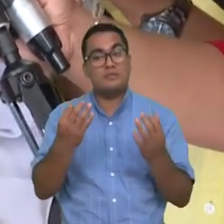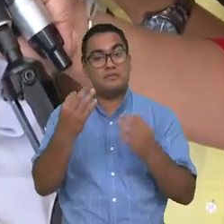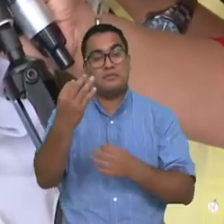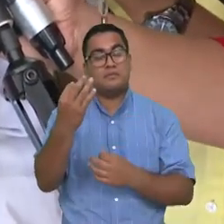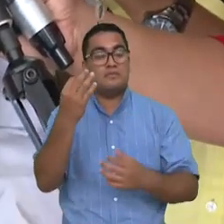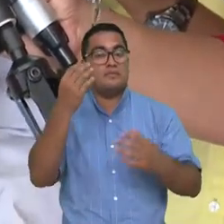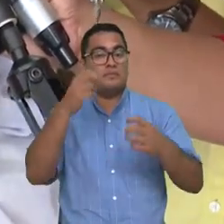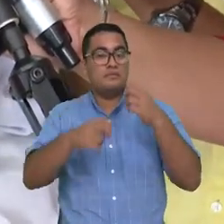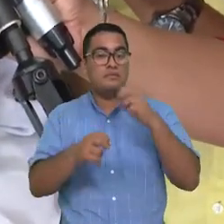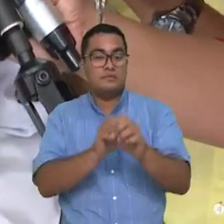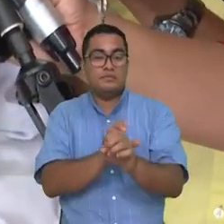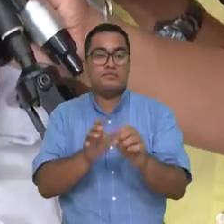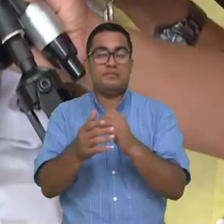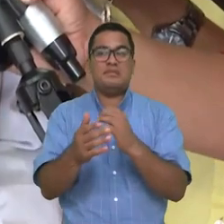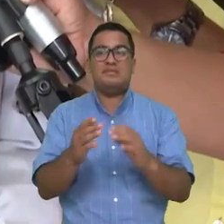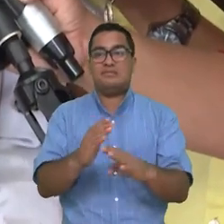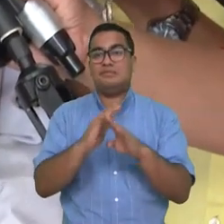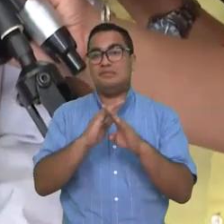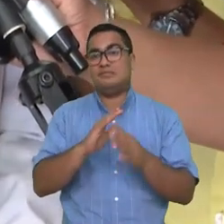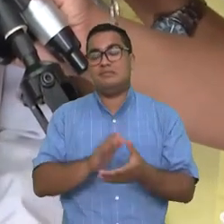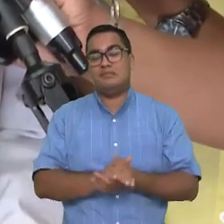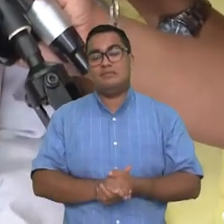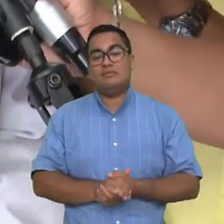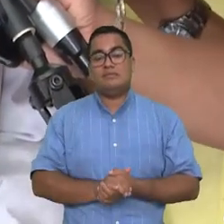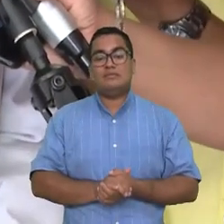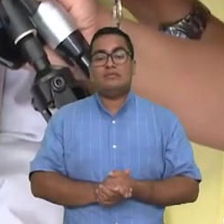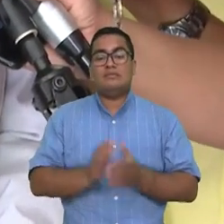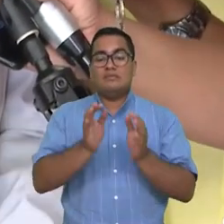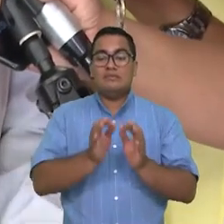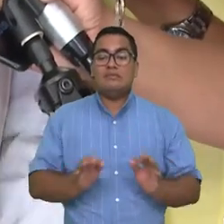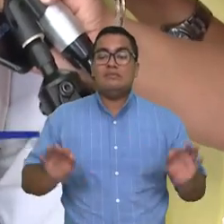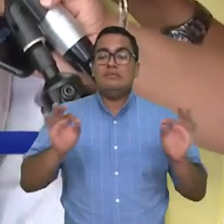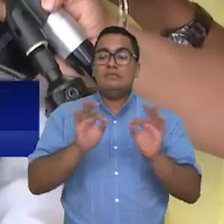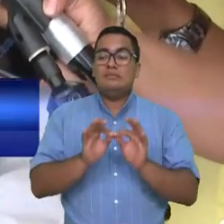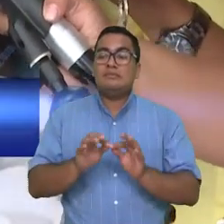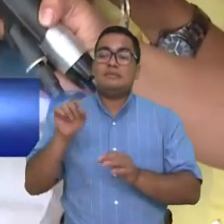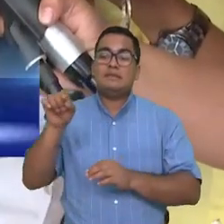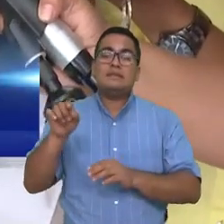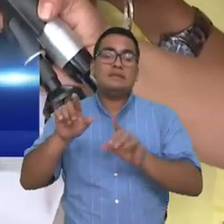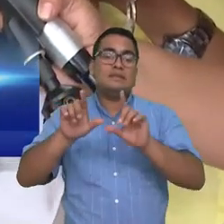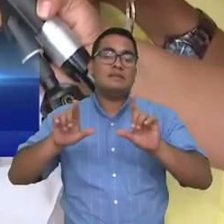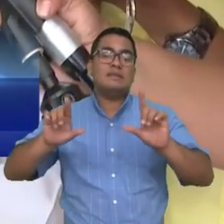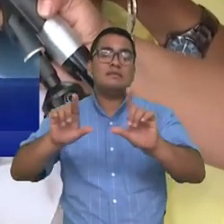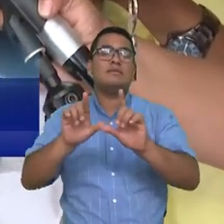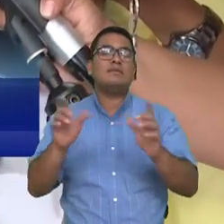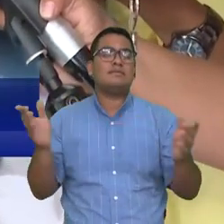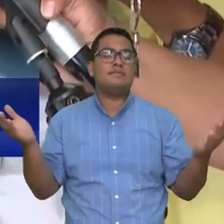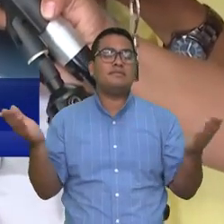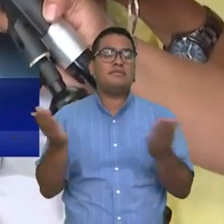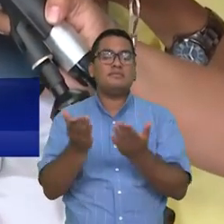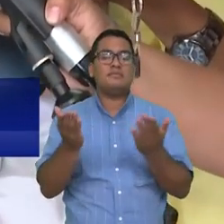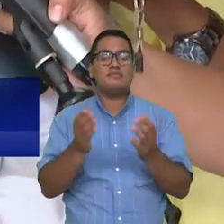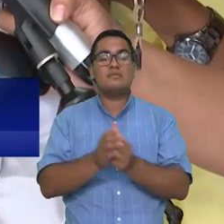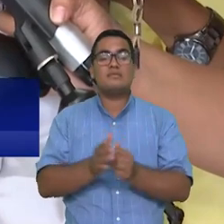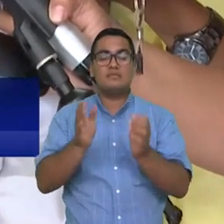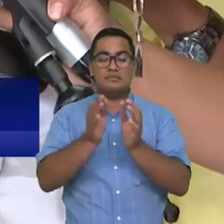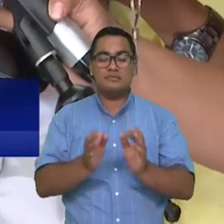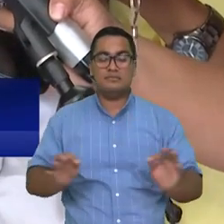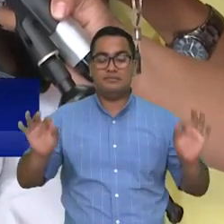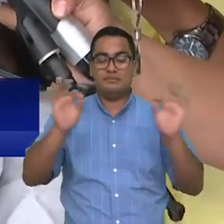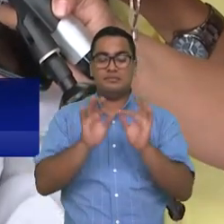contingencia que se nos venga y constatar en el terreno cómo estamos. Esto es útil